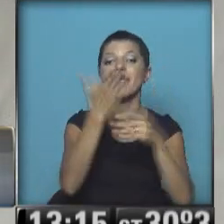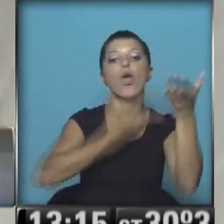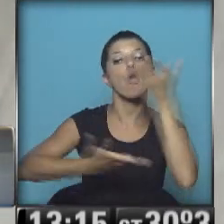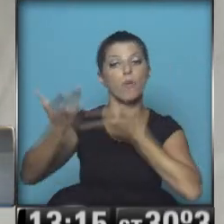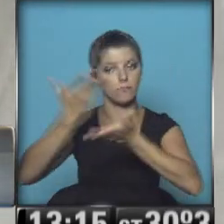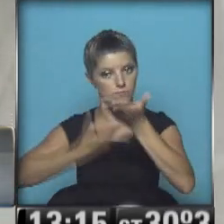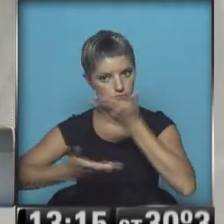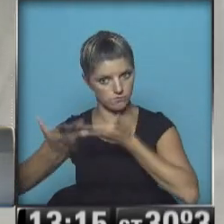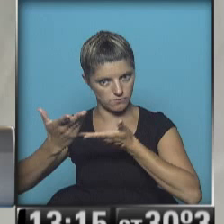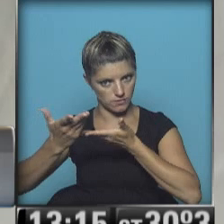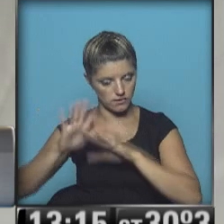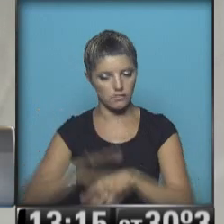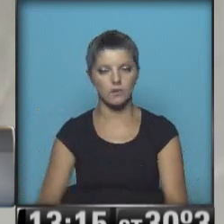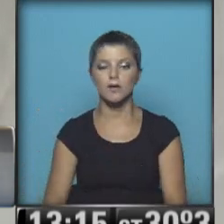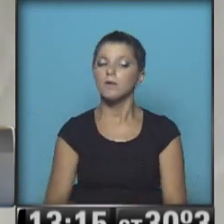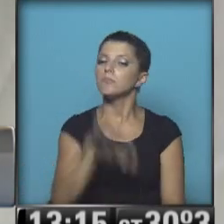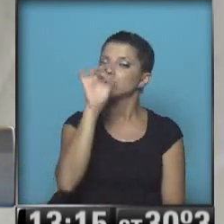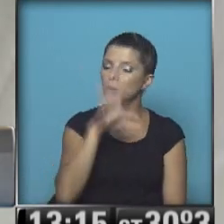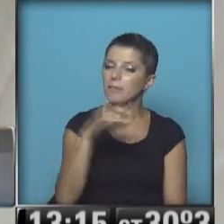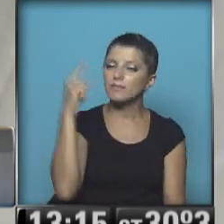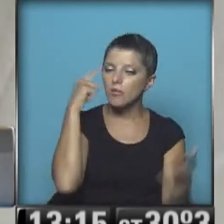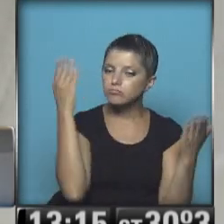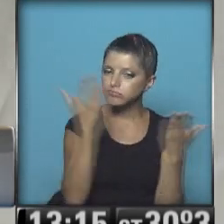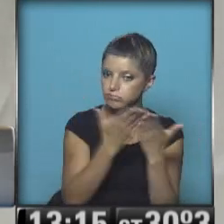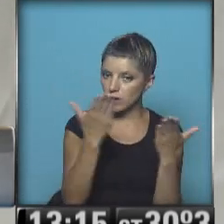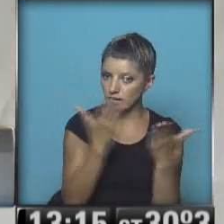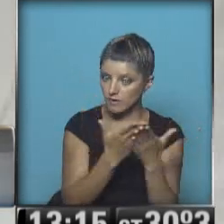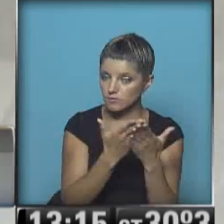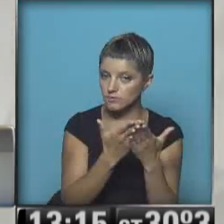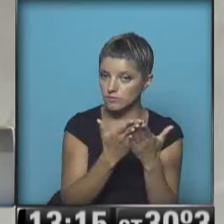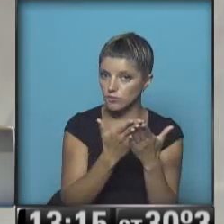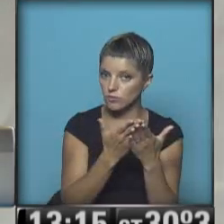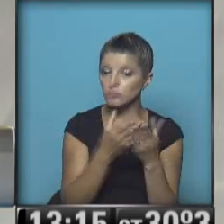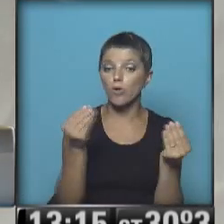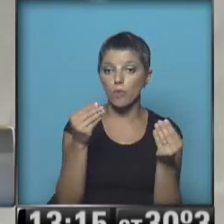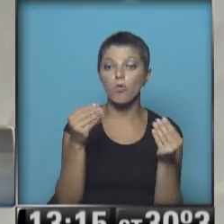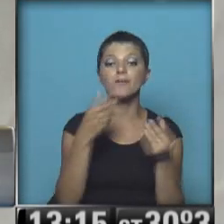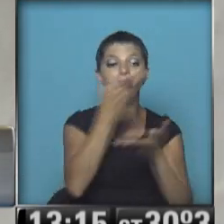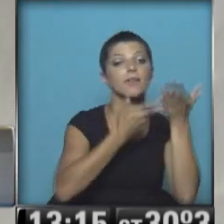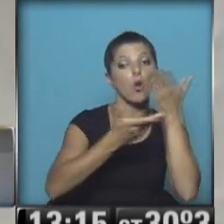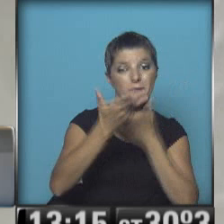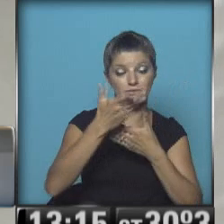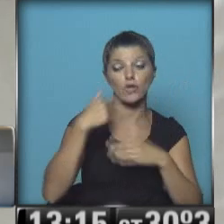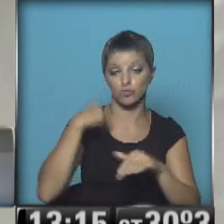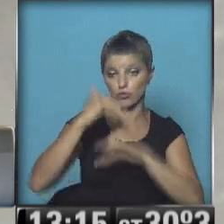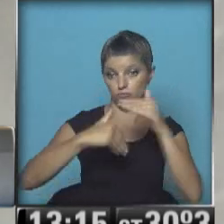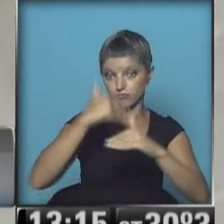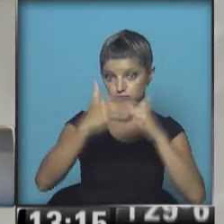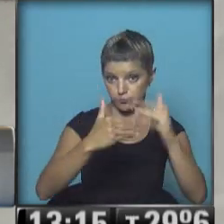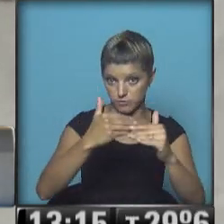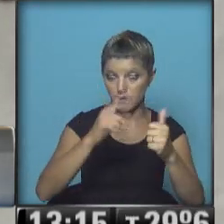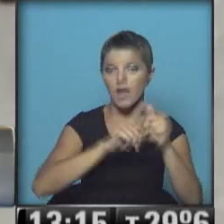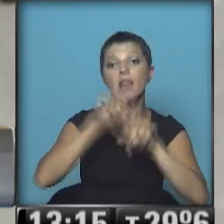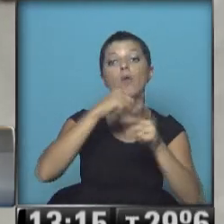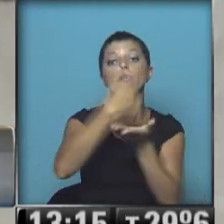eh No solo examinamos eh Cómo marcha la cooperación que hemos ido desarrollando en